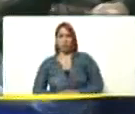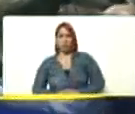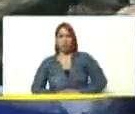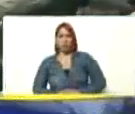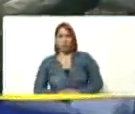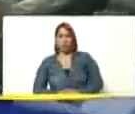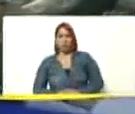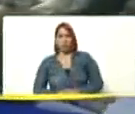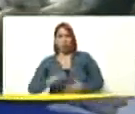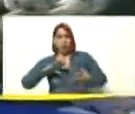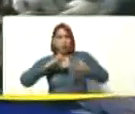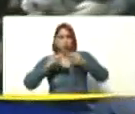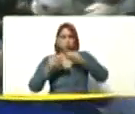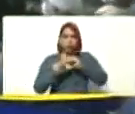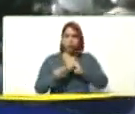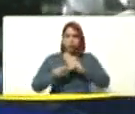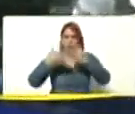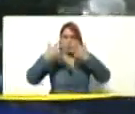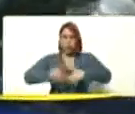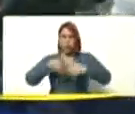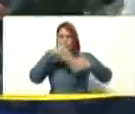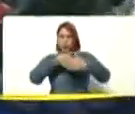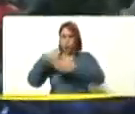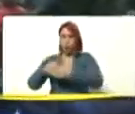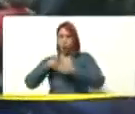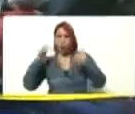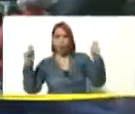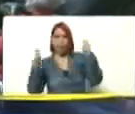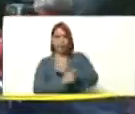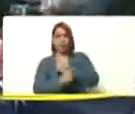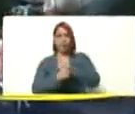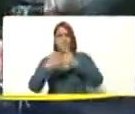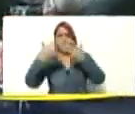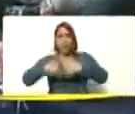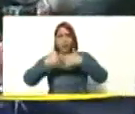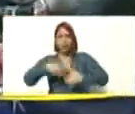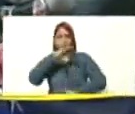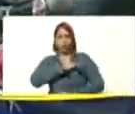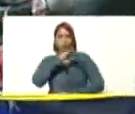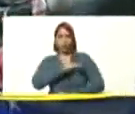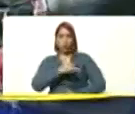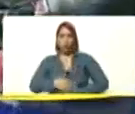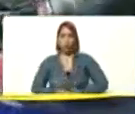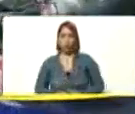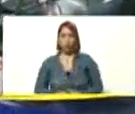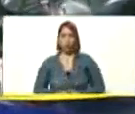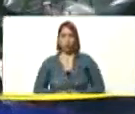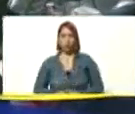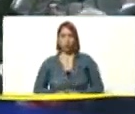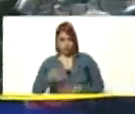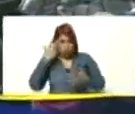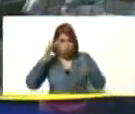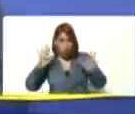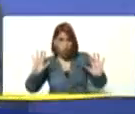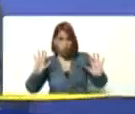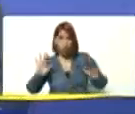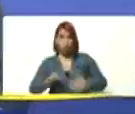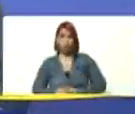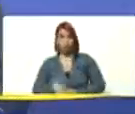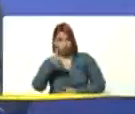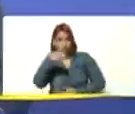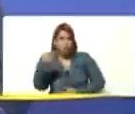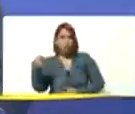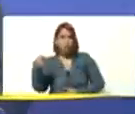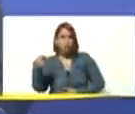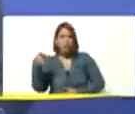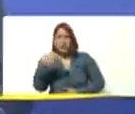Es convertir una maquinaria electoral en una maquinaria social. Carmen, ¿te parece? Quiero escuchar